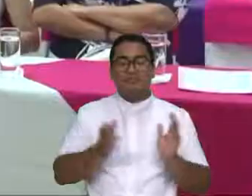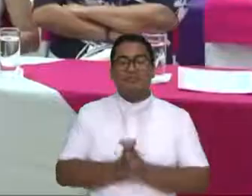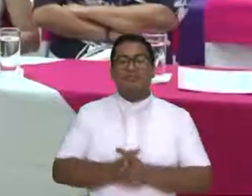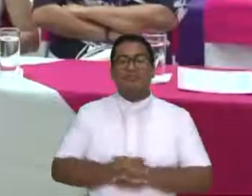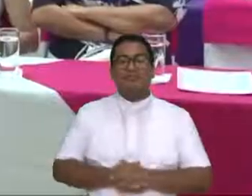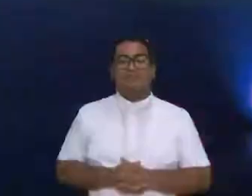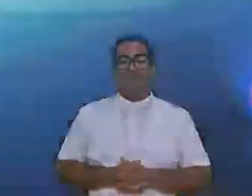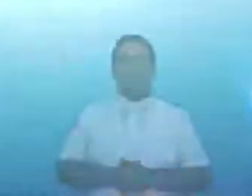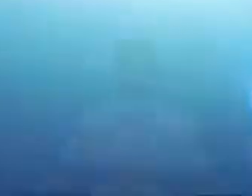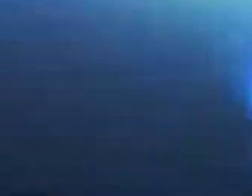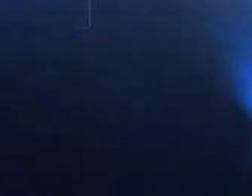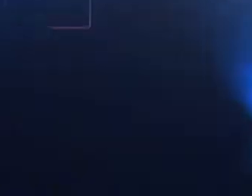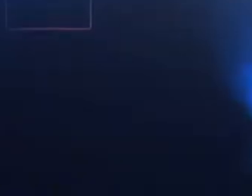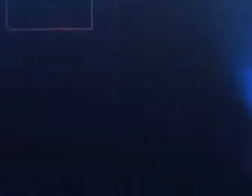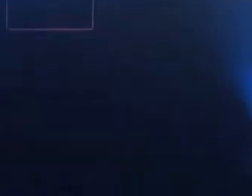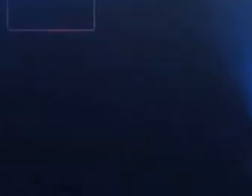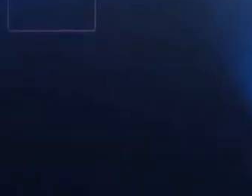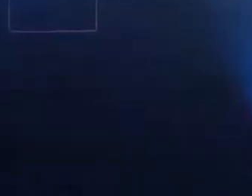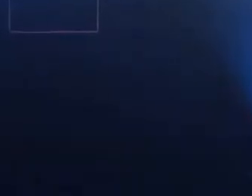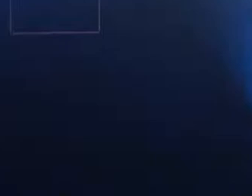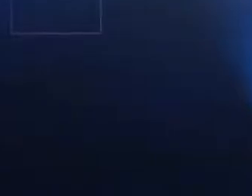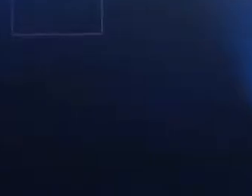Marcia.